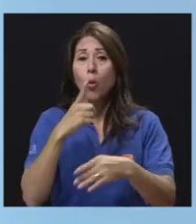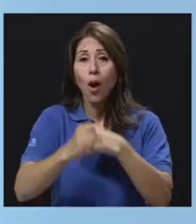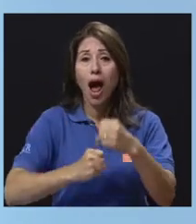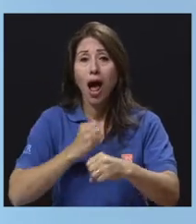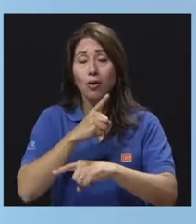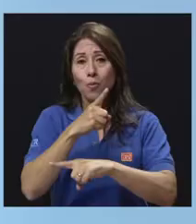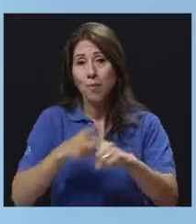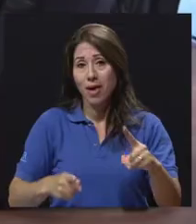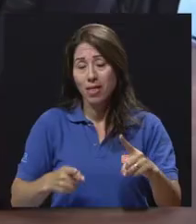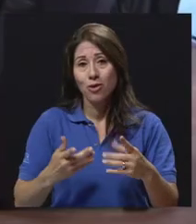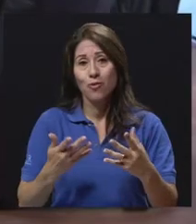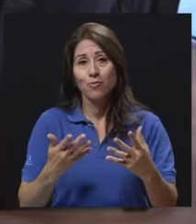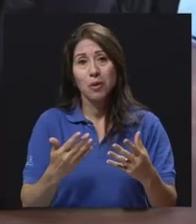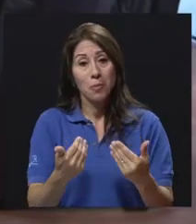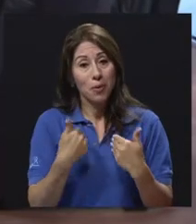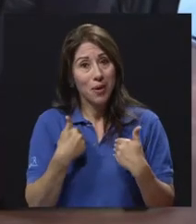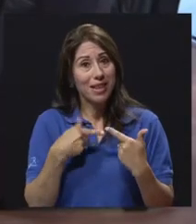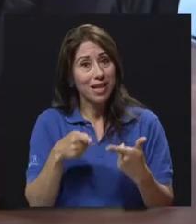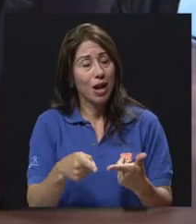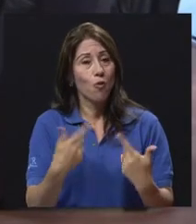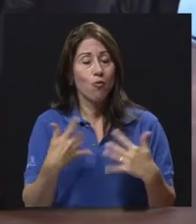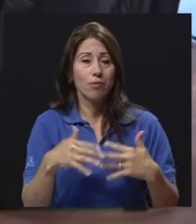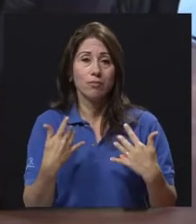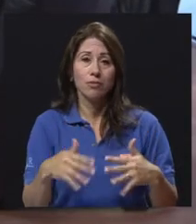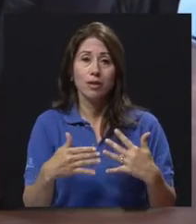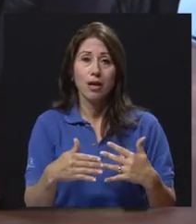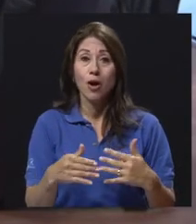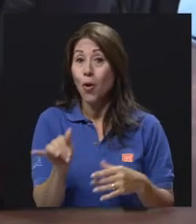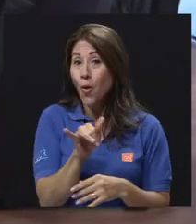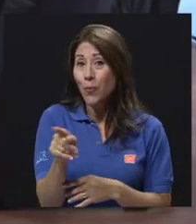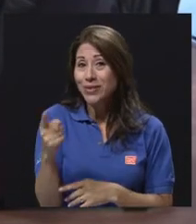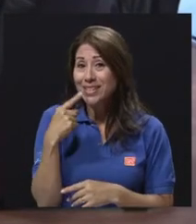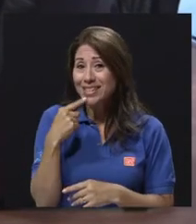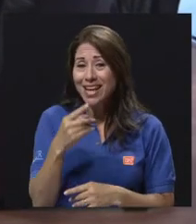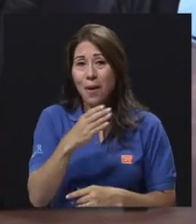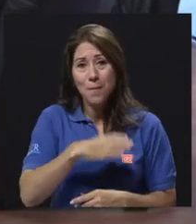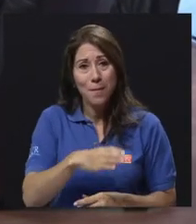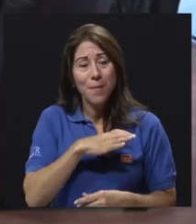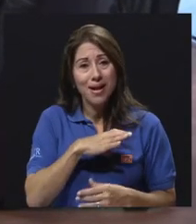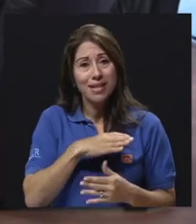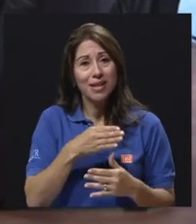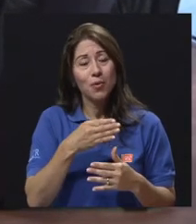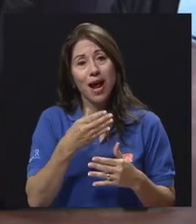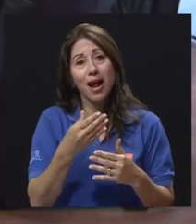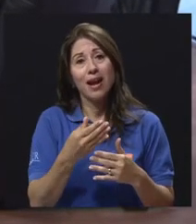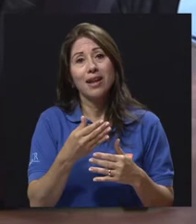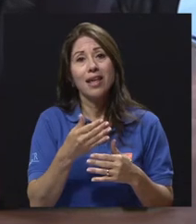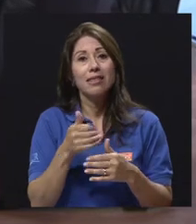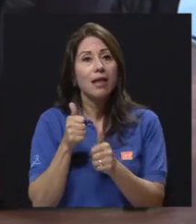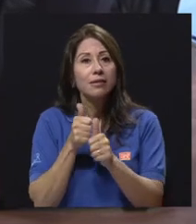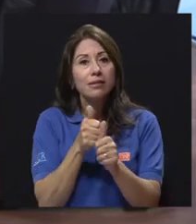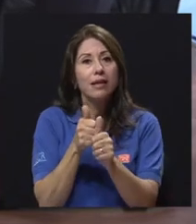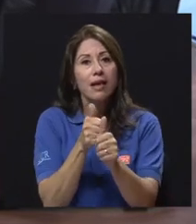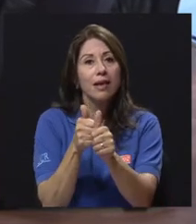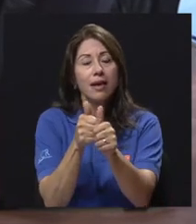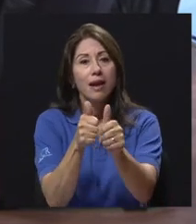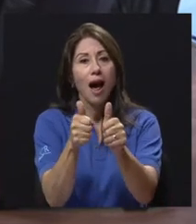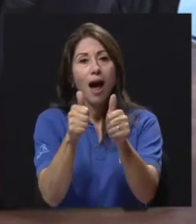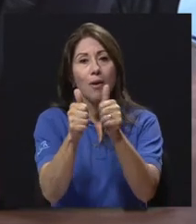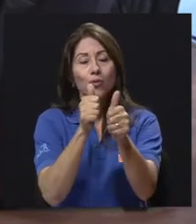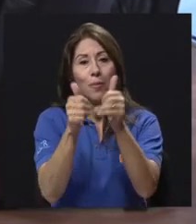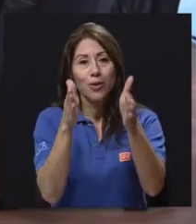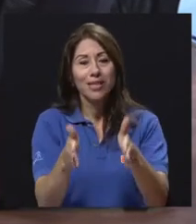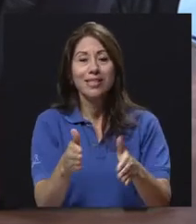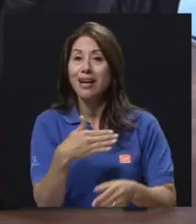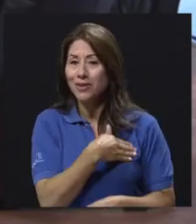para tenerlo fue súper intenso, más con lo que ustedes hablaban de la particularidad de la producción de seguir a un deportista. Claro. Sí